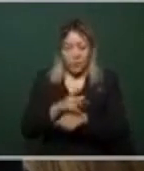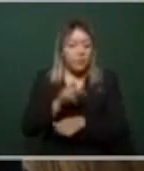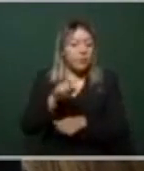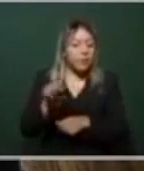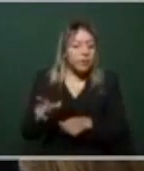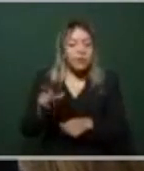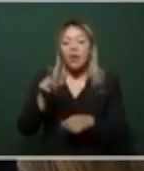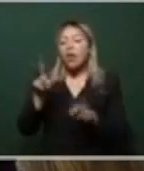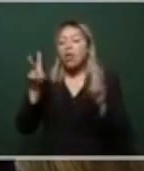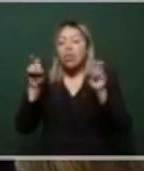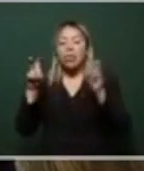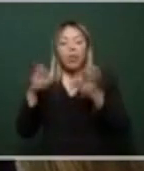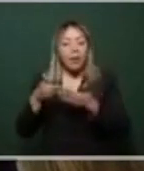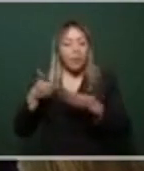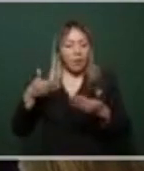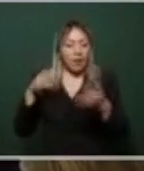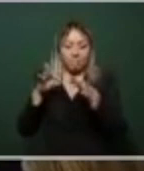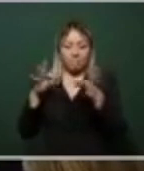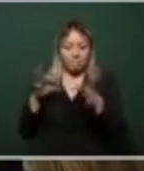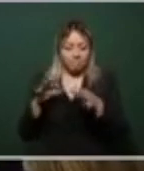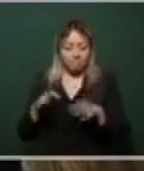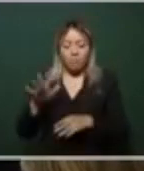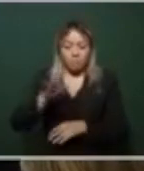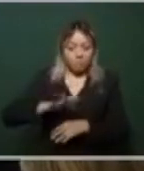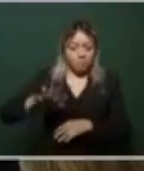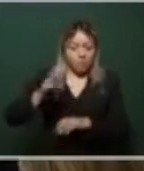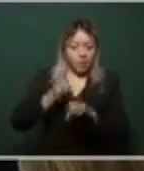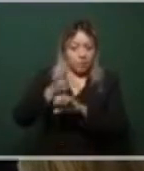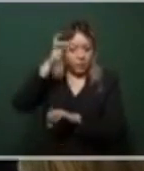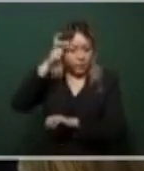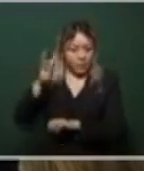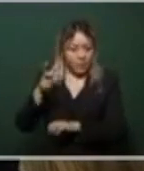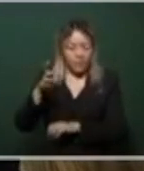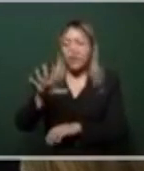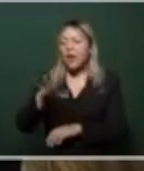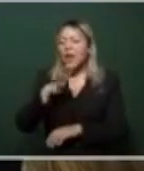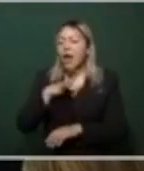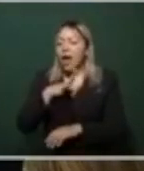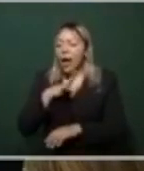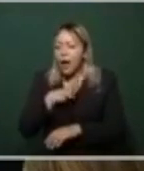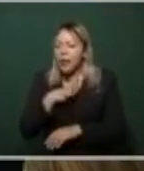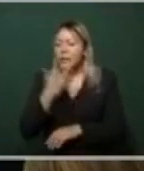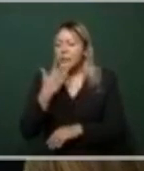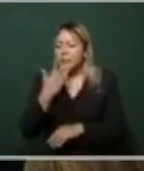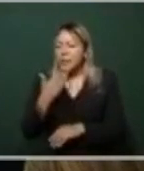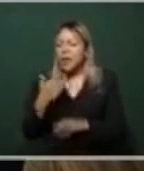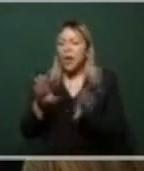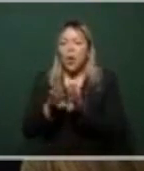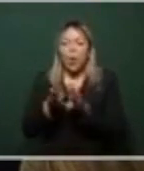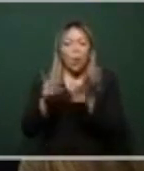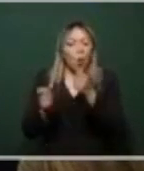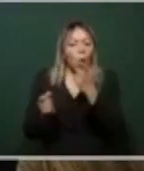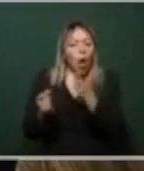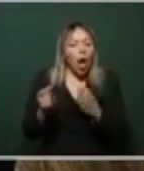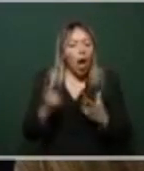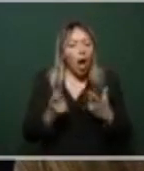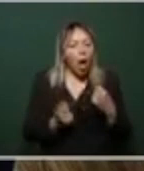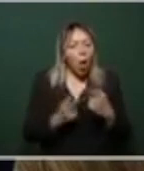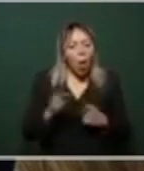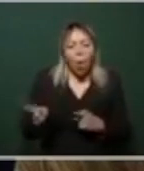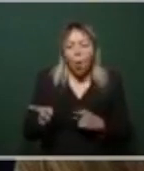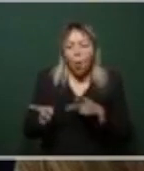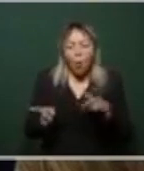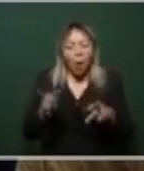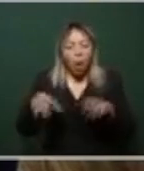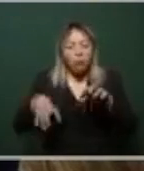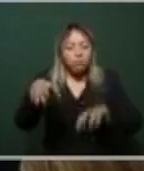Sobre este tema en particular y sobre este estado, están hablando de un número importante de comunidades que están